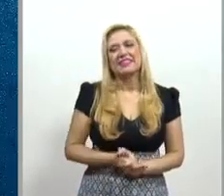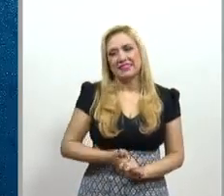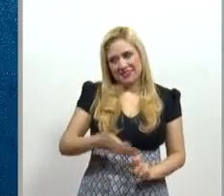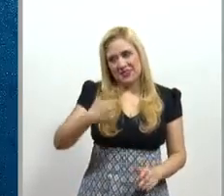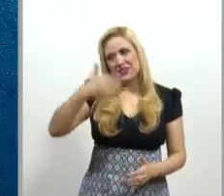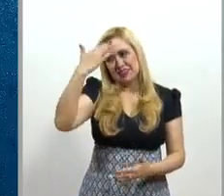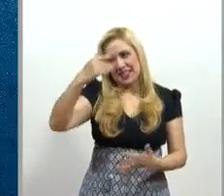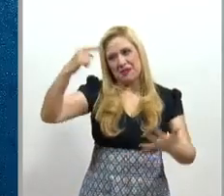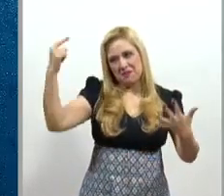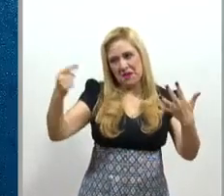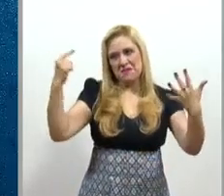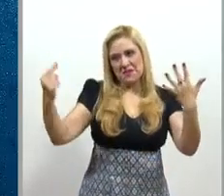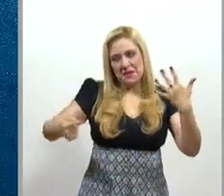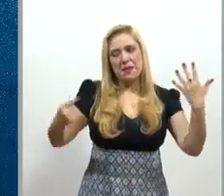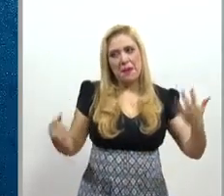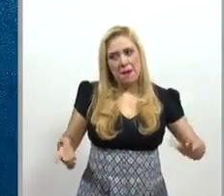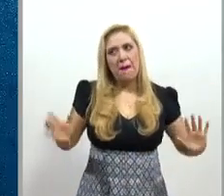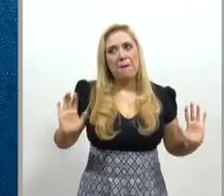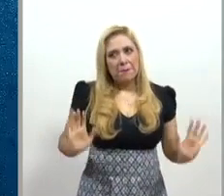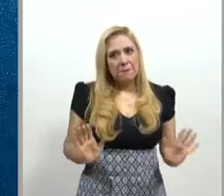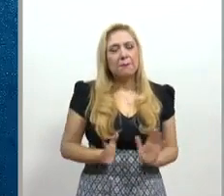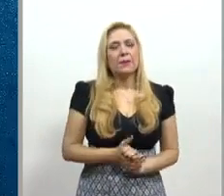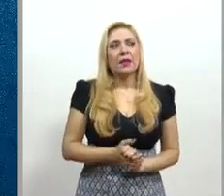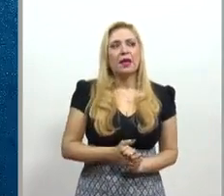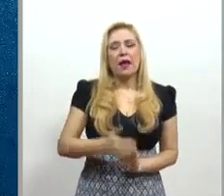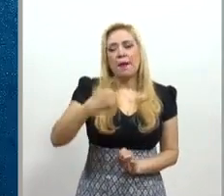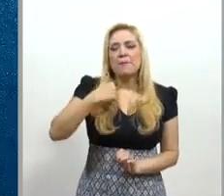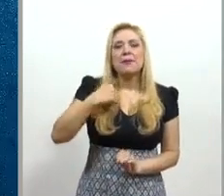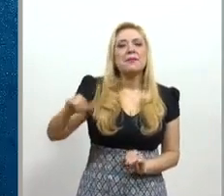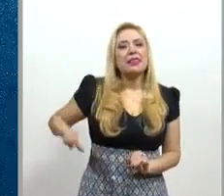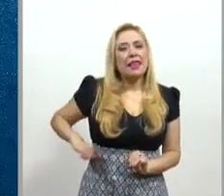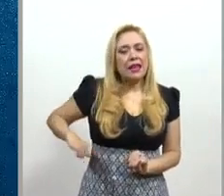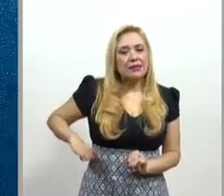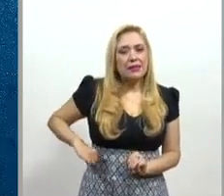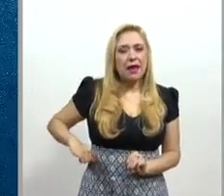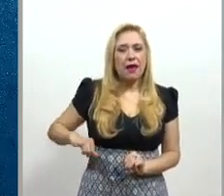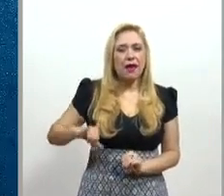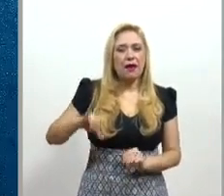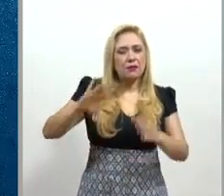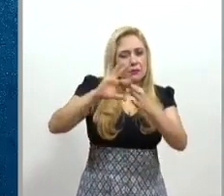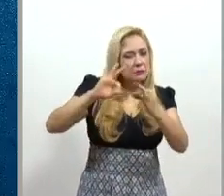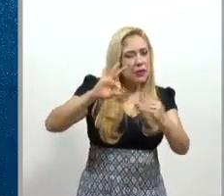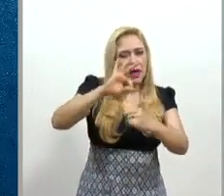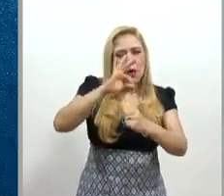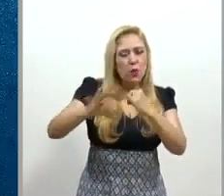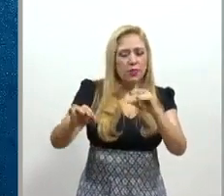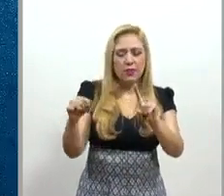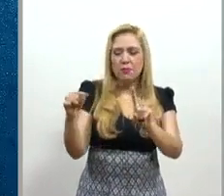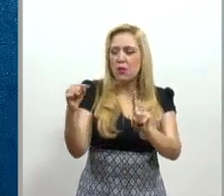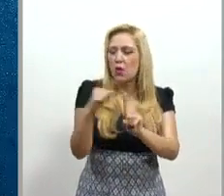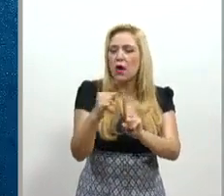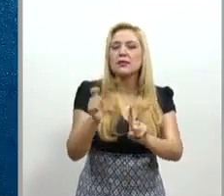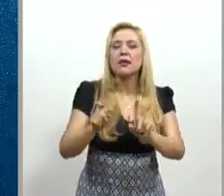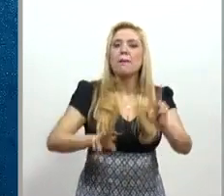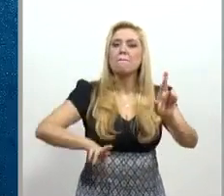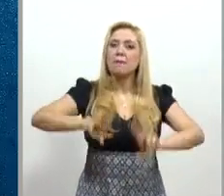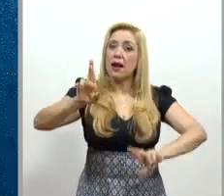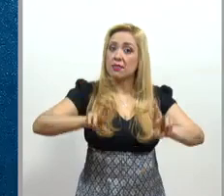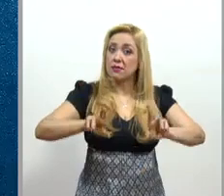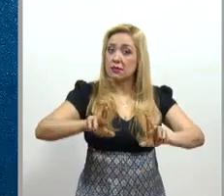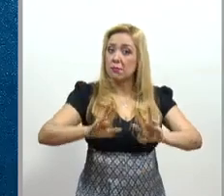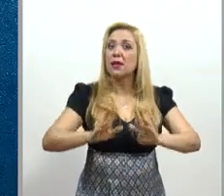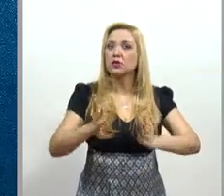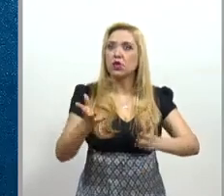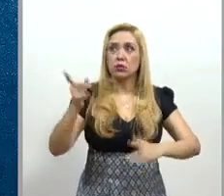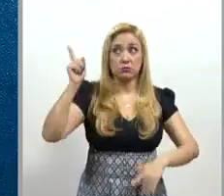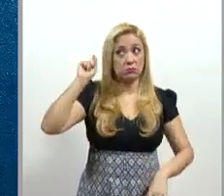estos principios. Creo que me interesaría resaltar por lo pronto esta última cosa que dijiste, que es la participación del Estado, digamos,